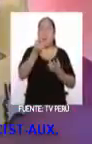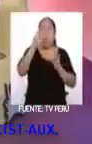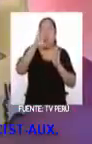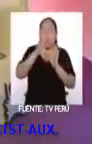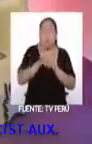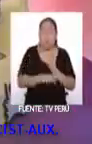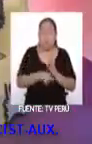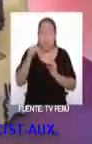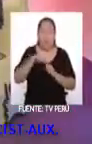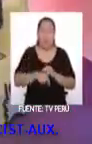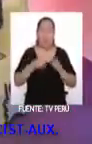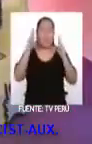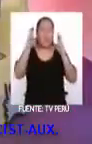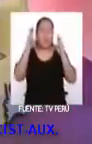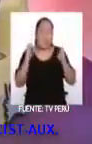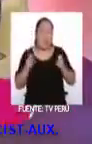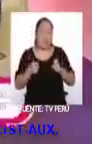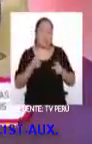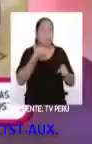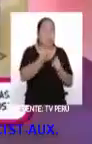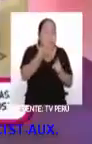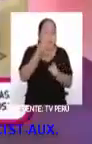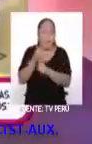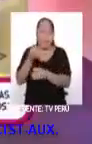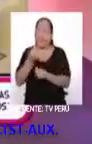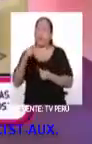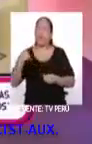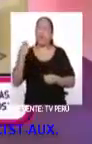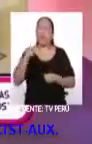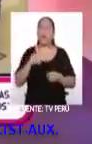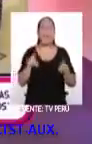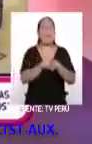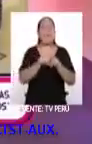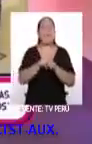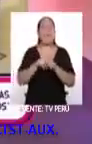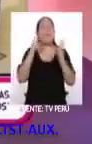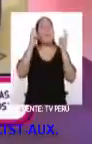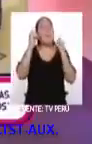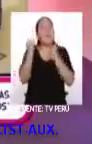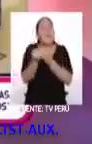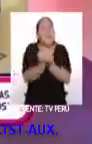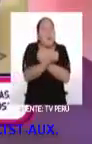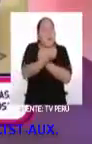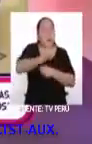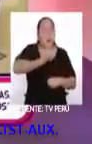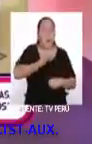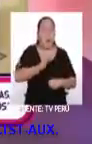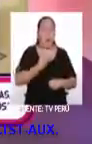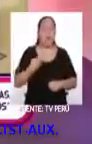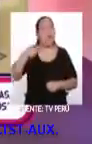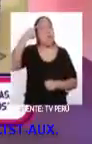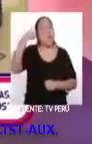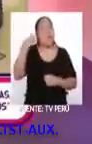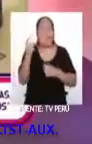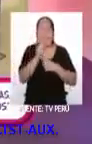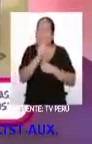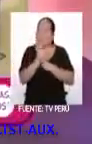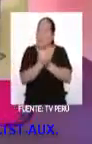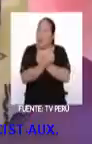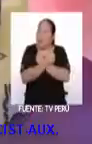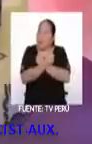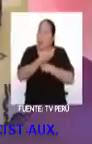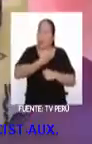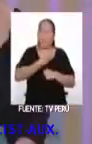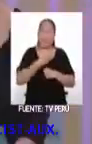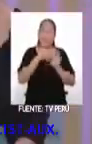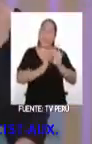actualmente a muchos jóvenes les afecta. E incluso el amor propio, que yo creo que es básico para toda persona. Creo que sin amor propio, no hay nada. Así